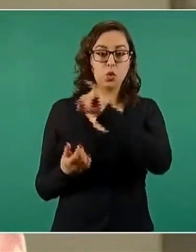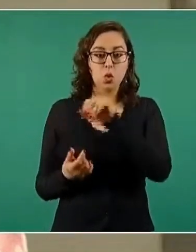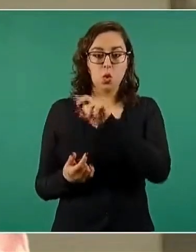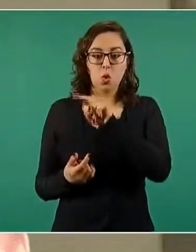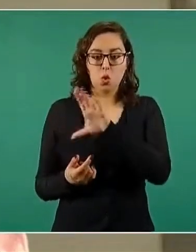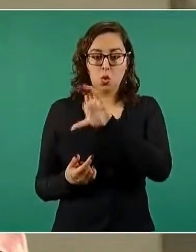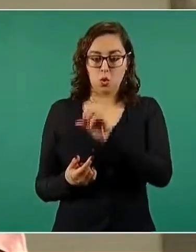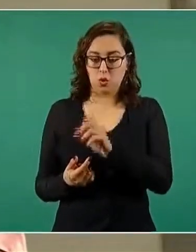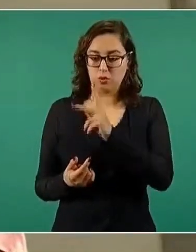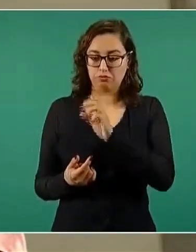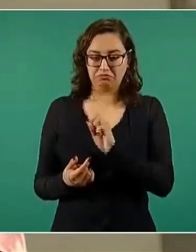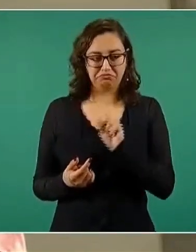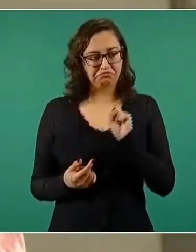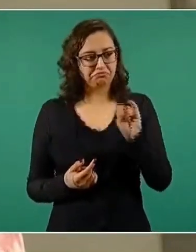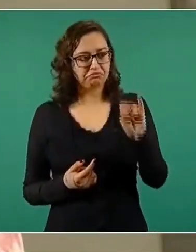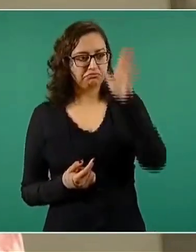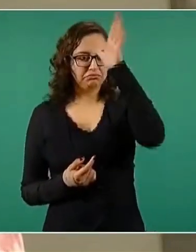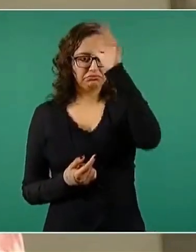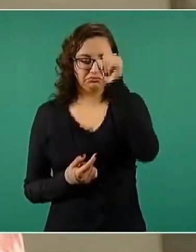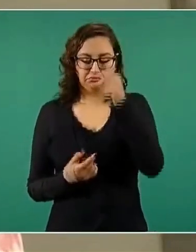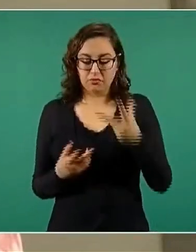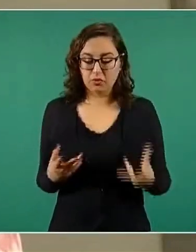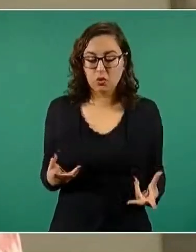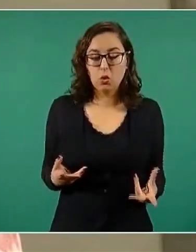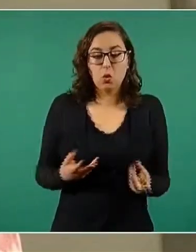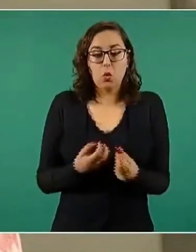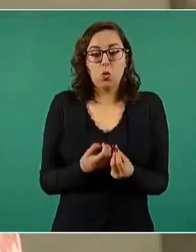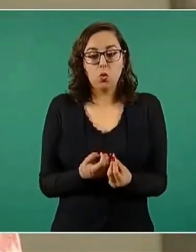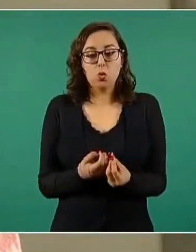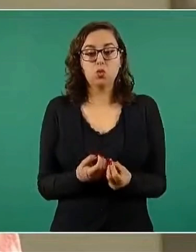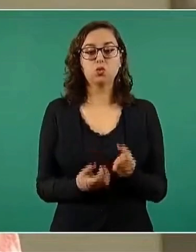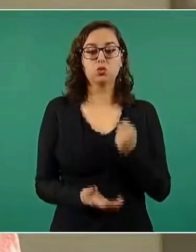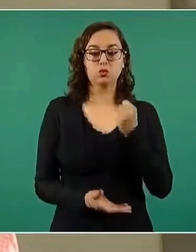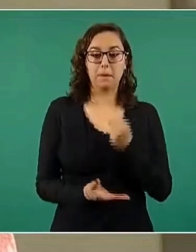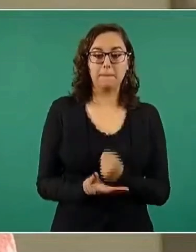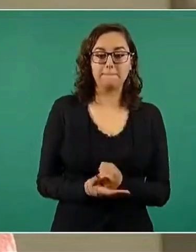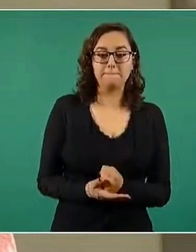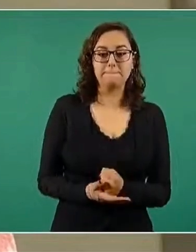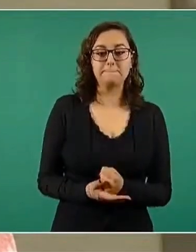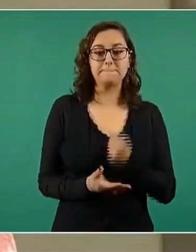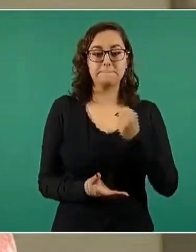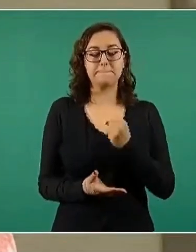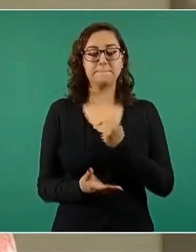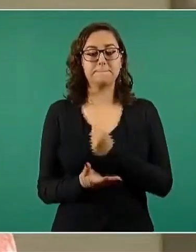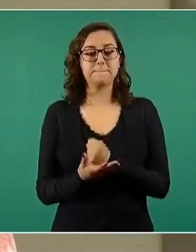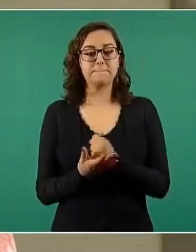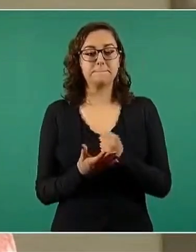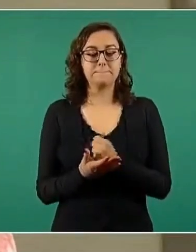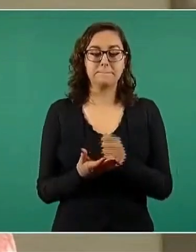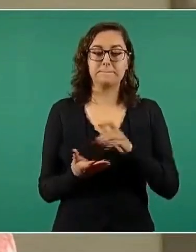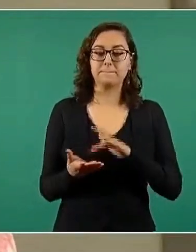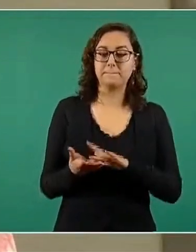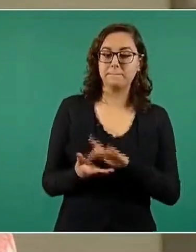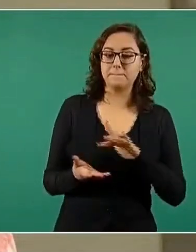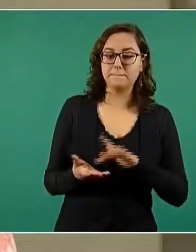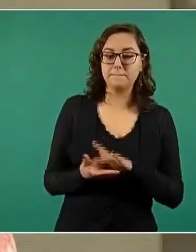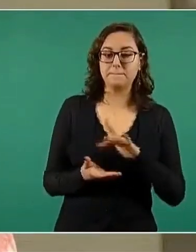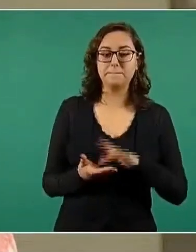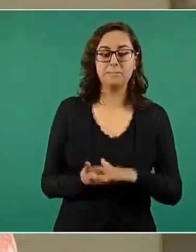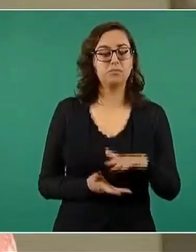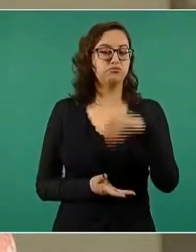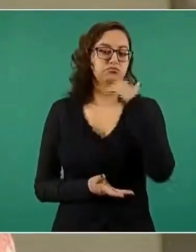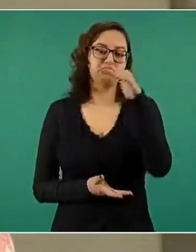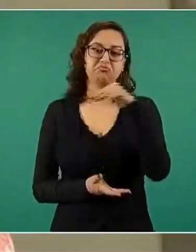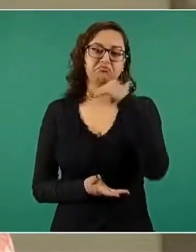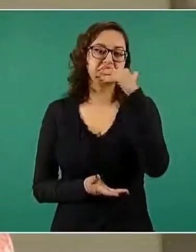La intención, convencer a sus compañeros de bancada y aprobar el crédito a cambio de un supuesto apoyo económico. El modus operandi del